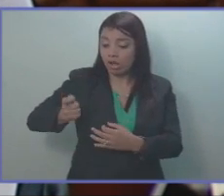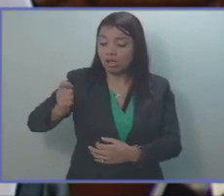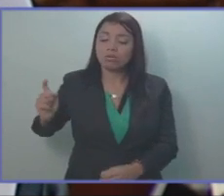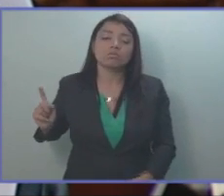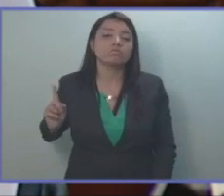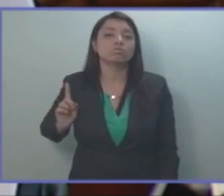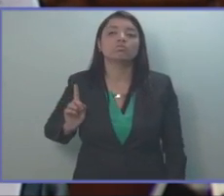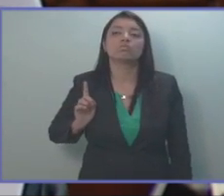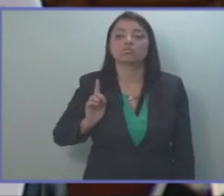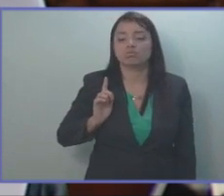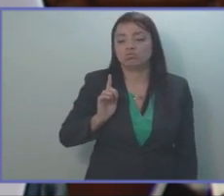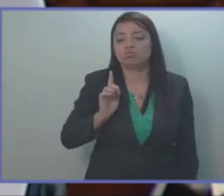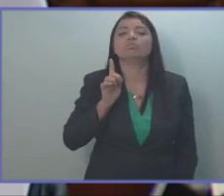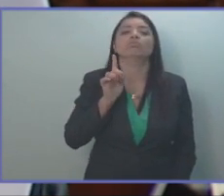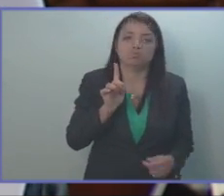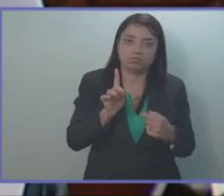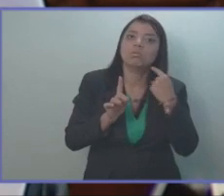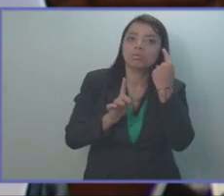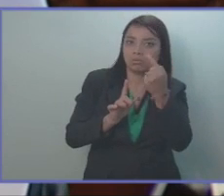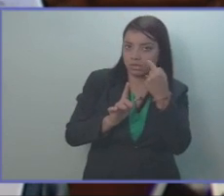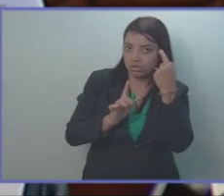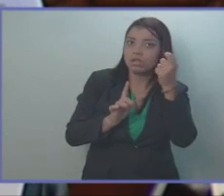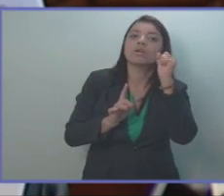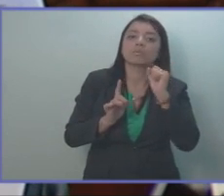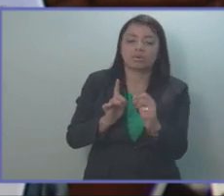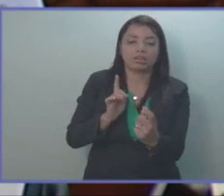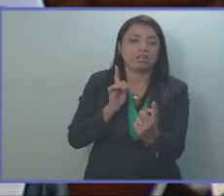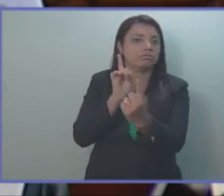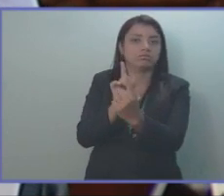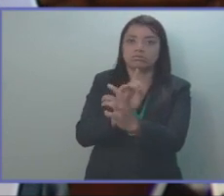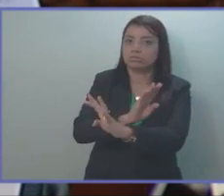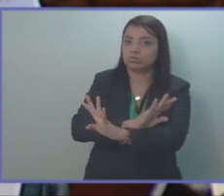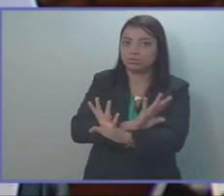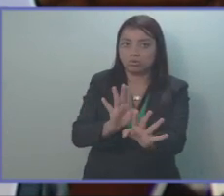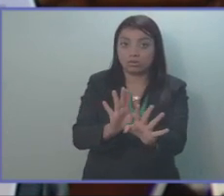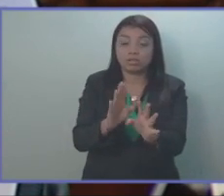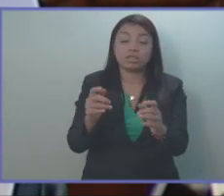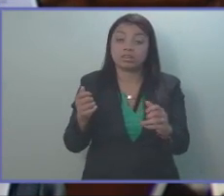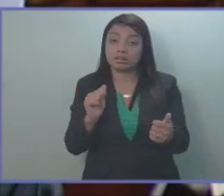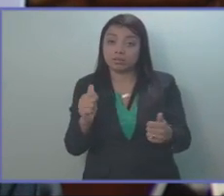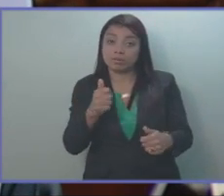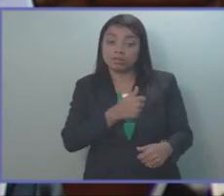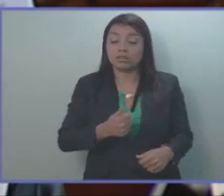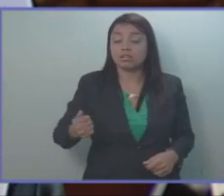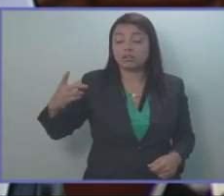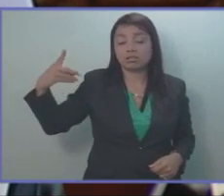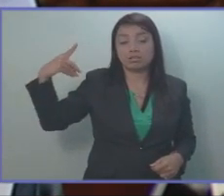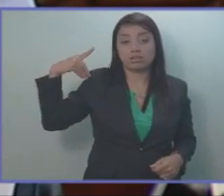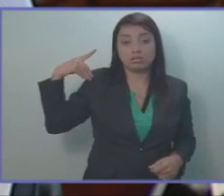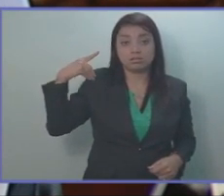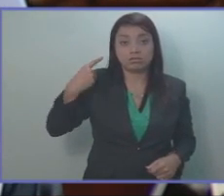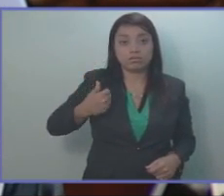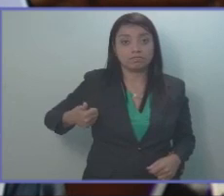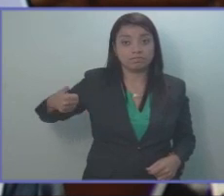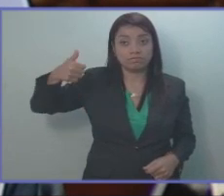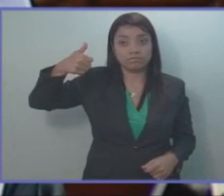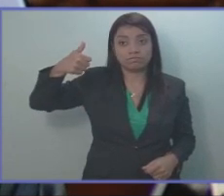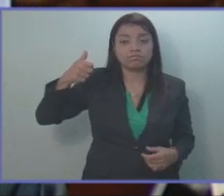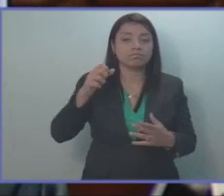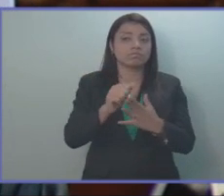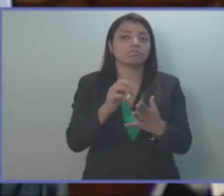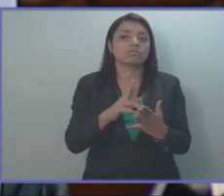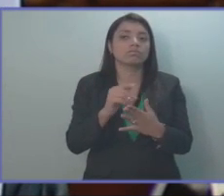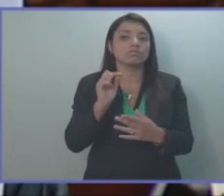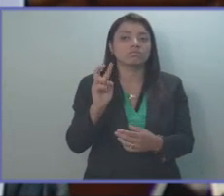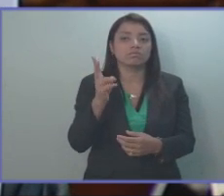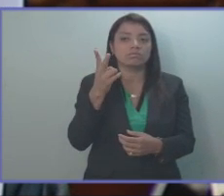se sujetará a los requisitos establecidos por la Dirección General de Centros Penales. Artículo